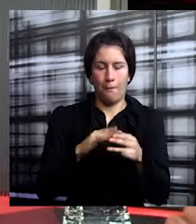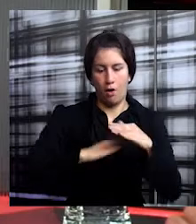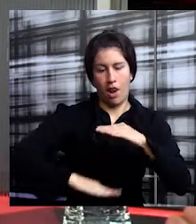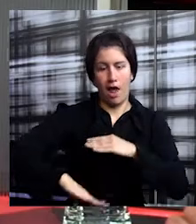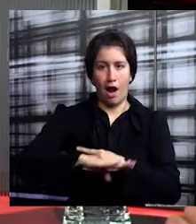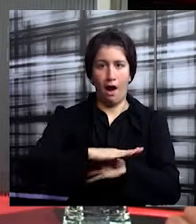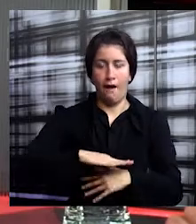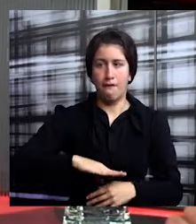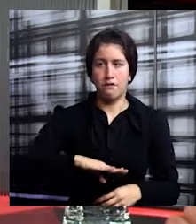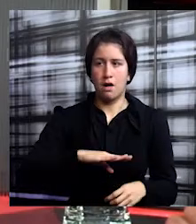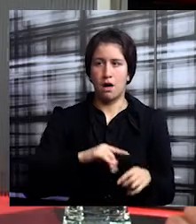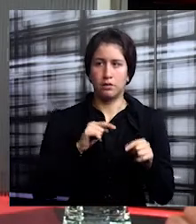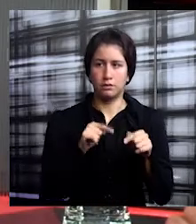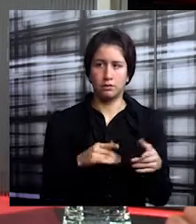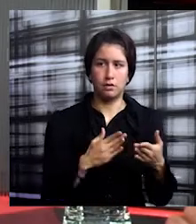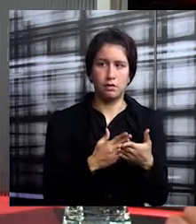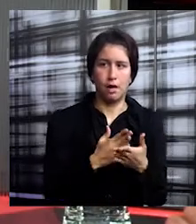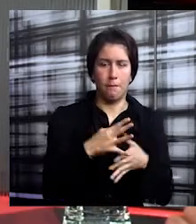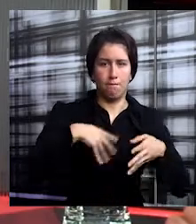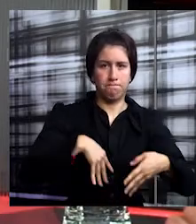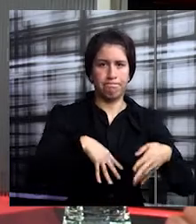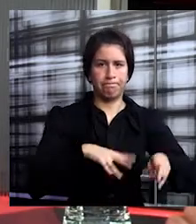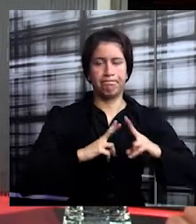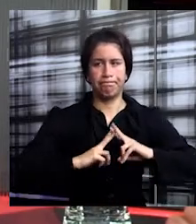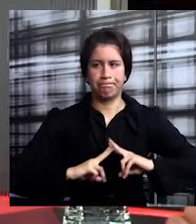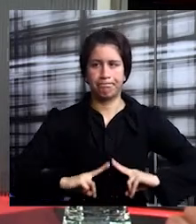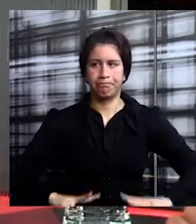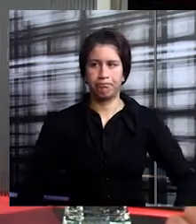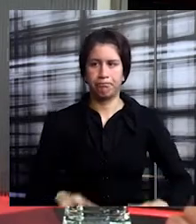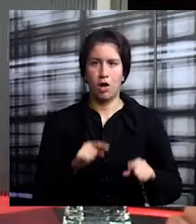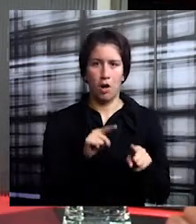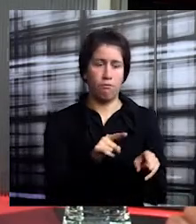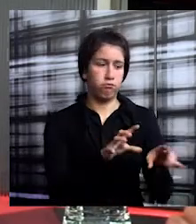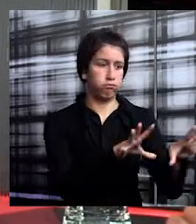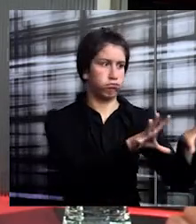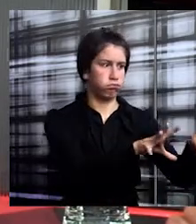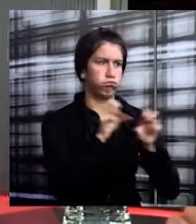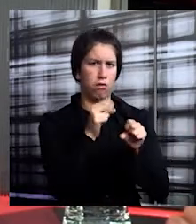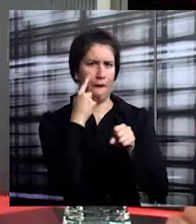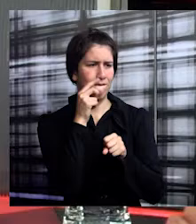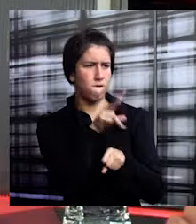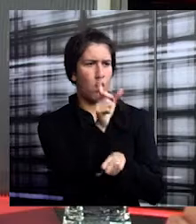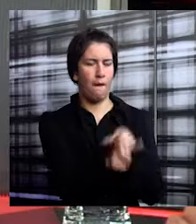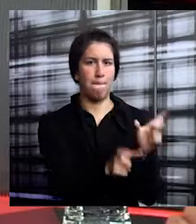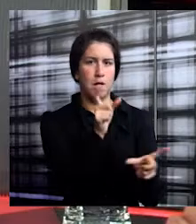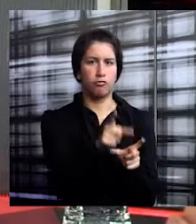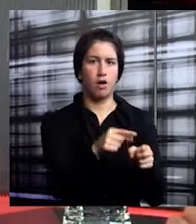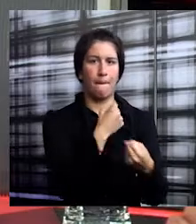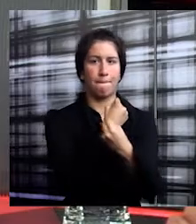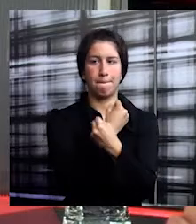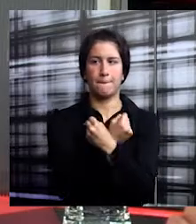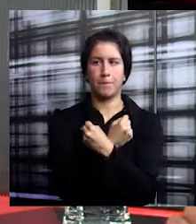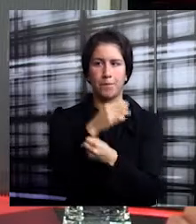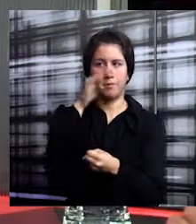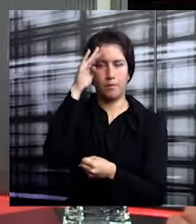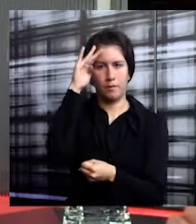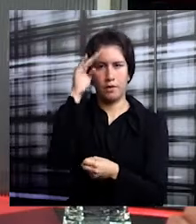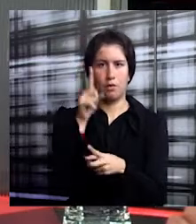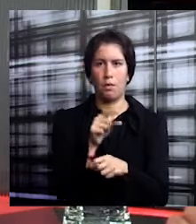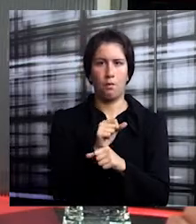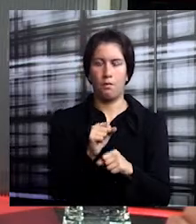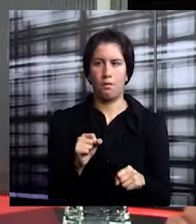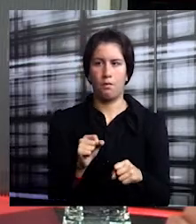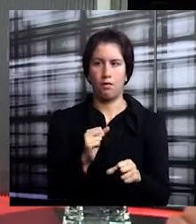protestante pacífico, sino que, por ejemplo, un saqueador que está robando, definitivamente un vándalo, que lo que está haciendo es aprovecharse de la